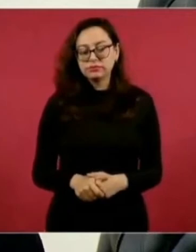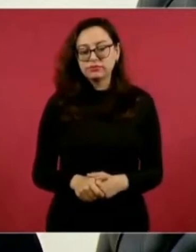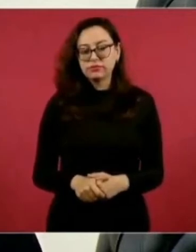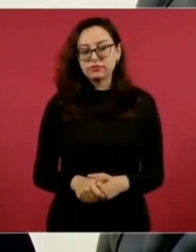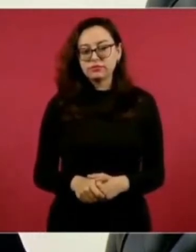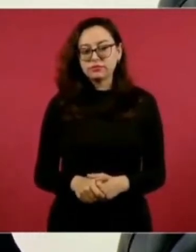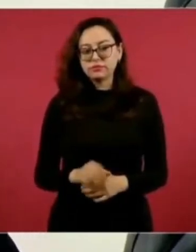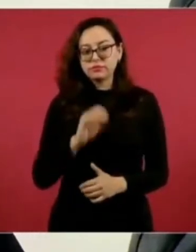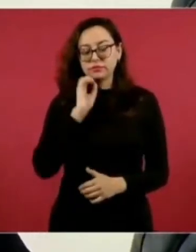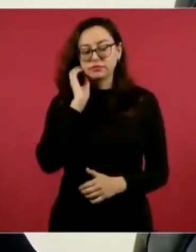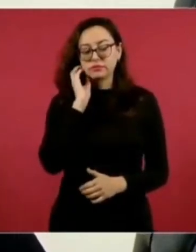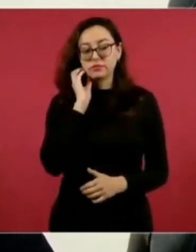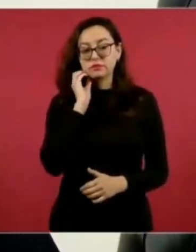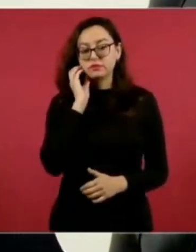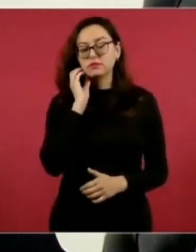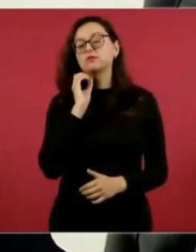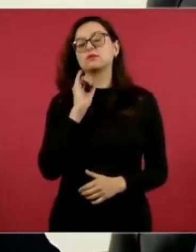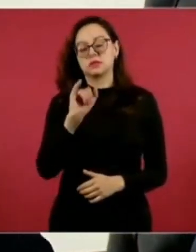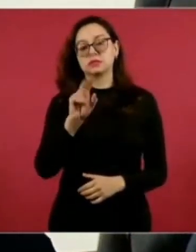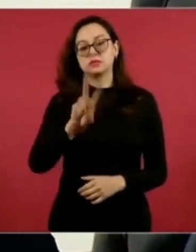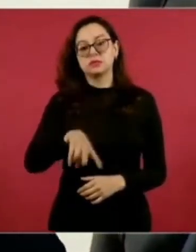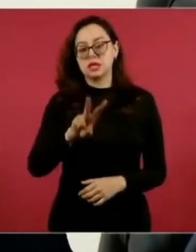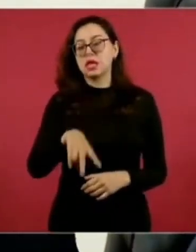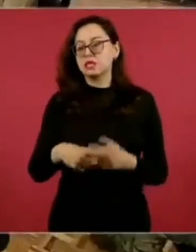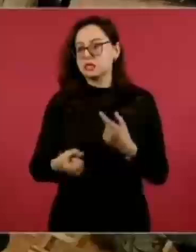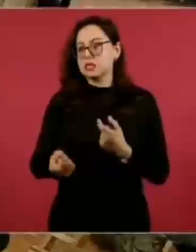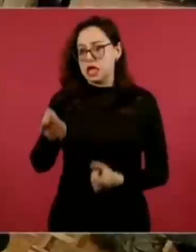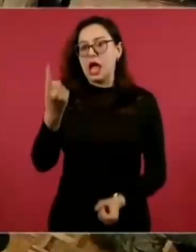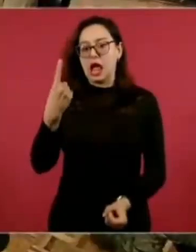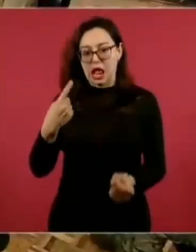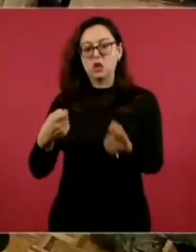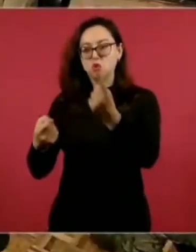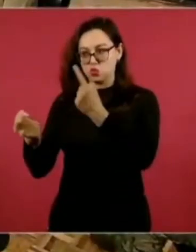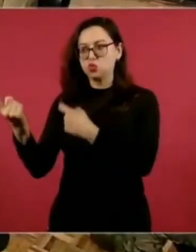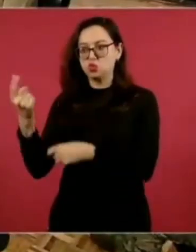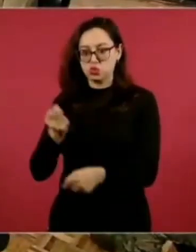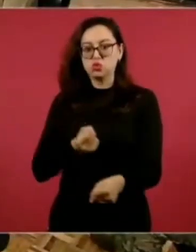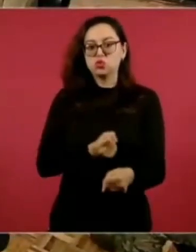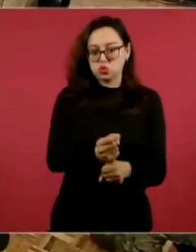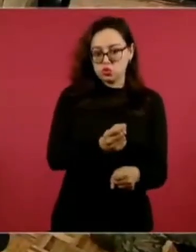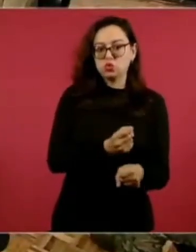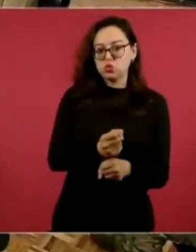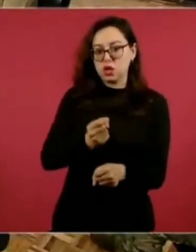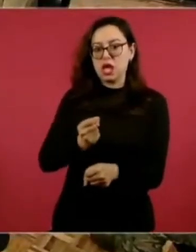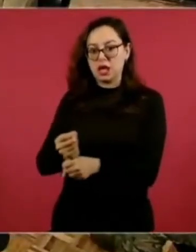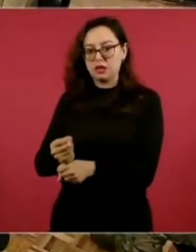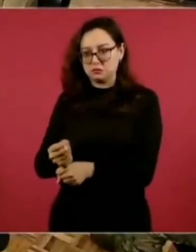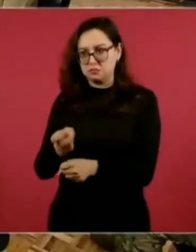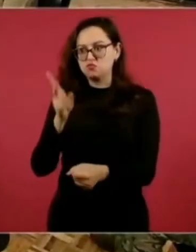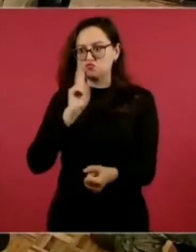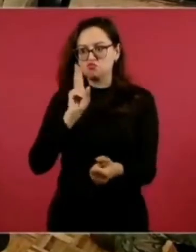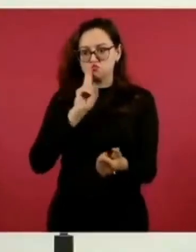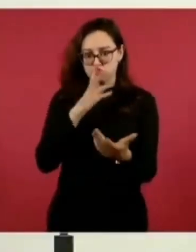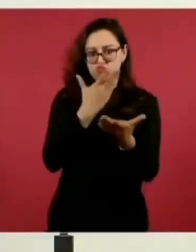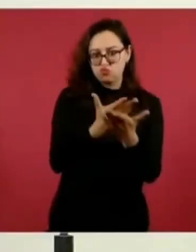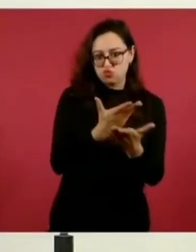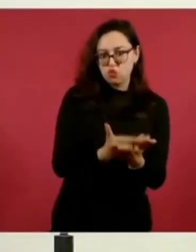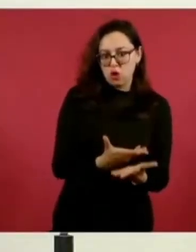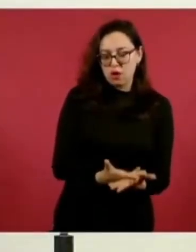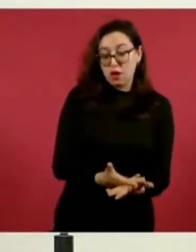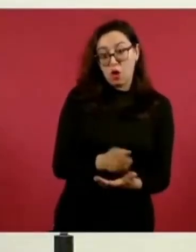Y sí, algunos fueron torturados y se demostró, pero otros no. Y sí